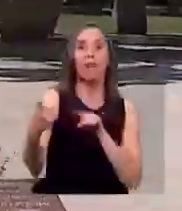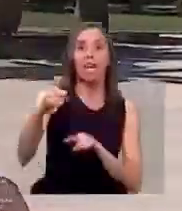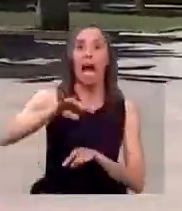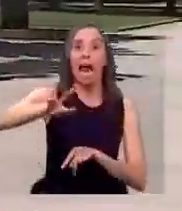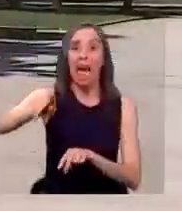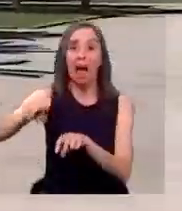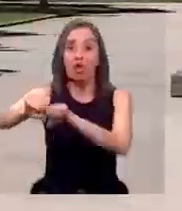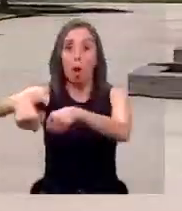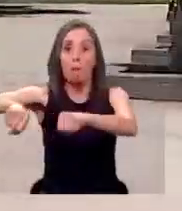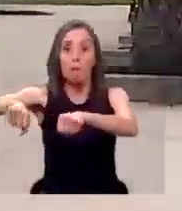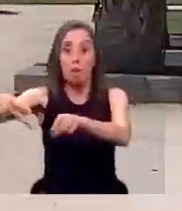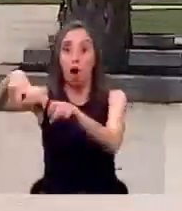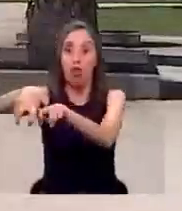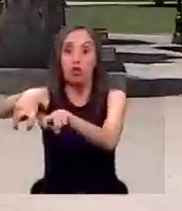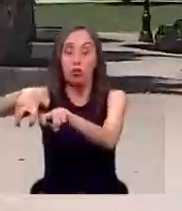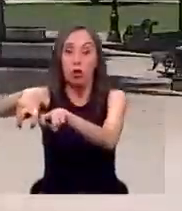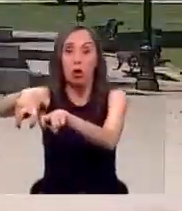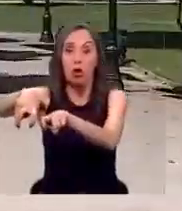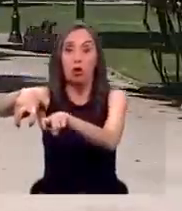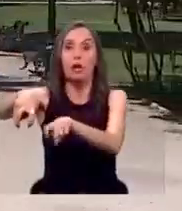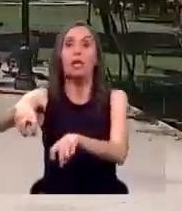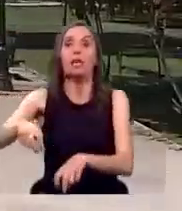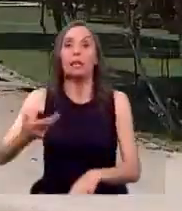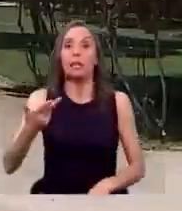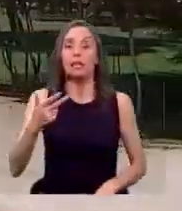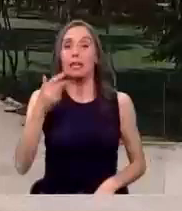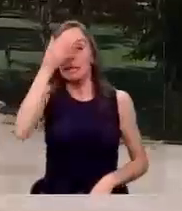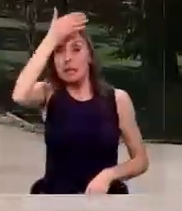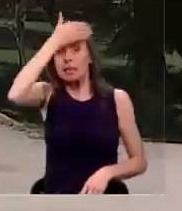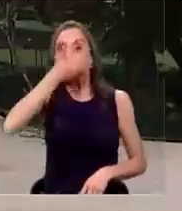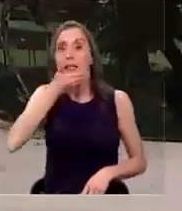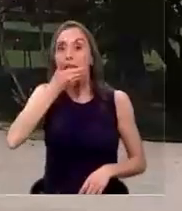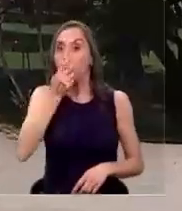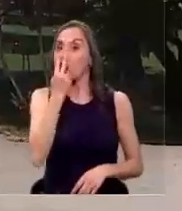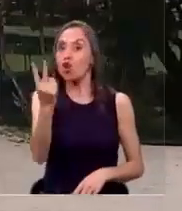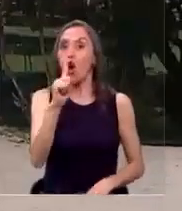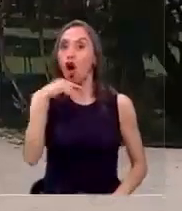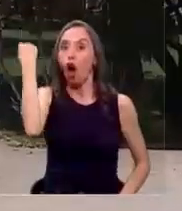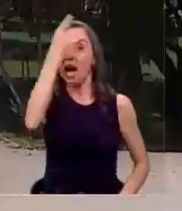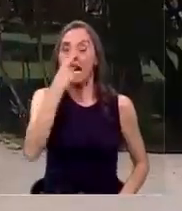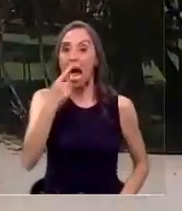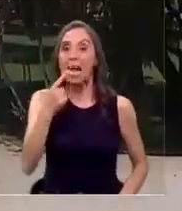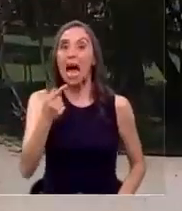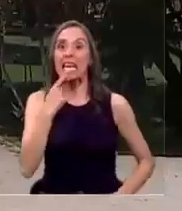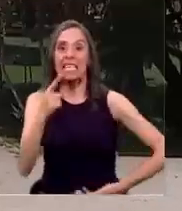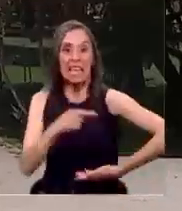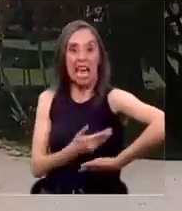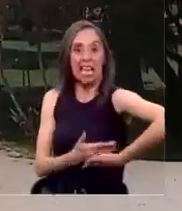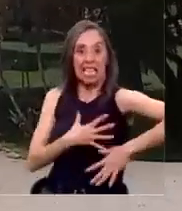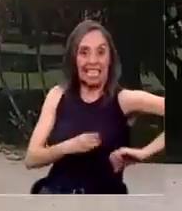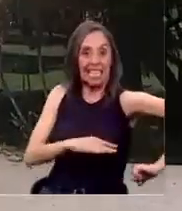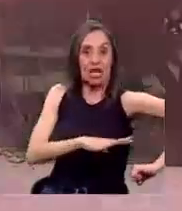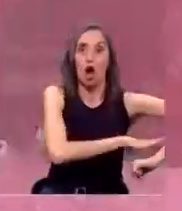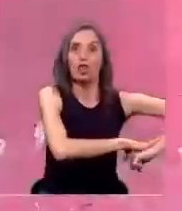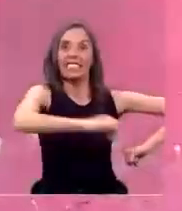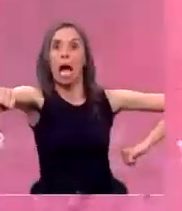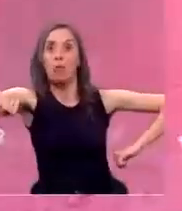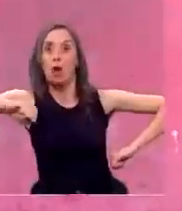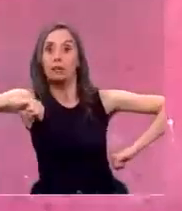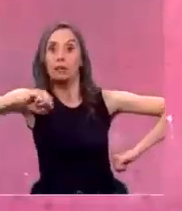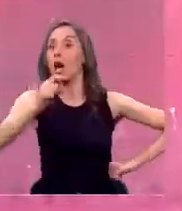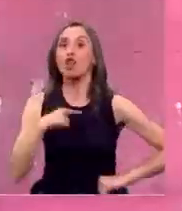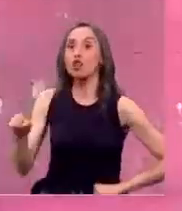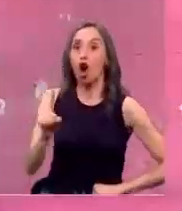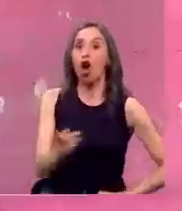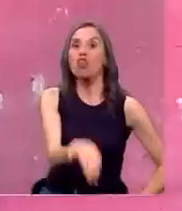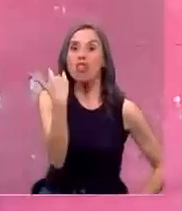su resistencia. Los desconocidos escondían sus rostros bajo un casco. Intentaron secuestrar al pequeño niño.